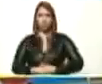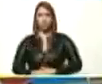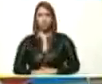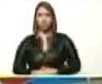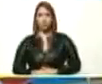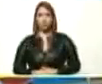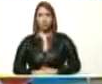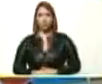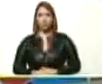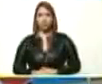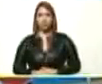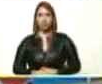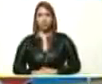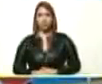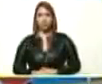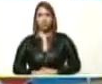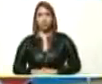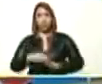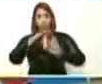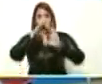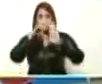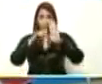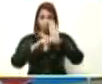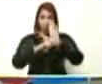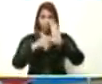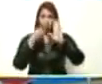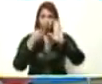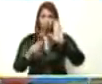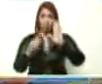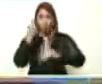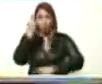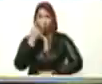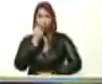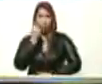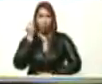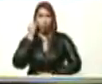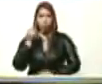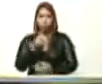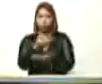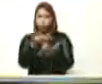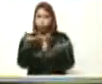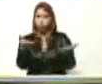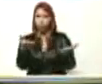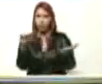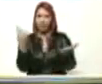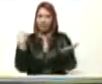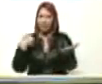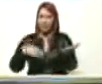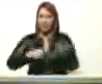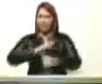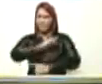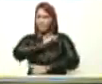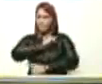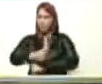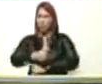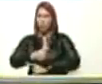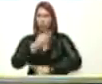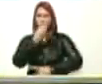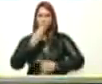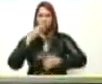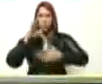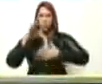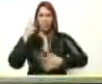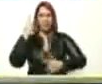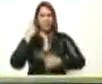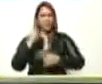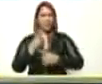oficiales, constitucionales, como diputados y diputadas, ustedes, tienen una obligación, y un compromiso, que